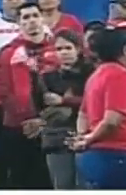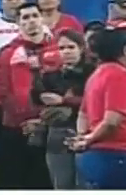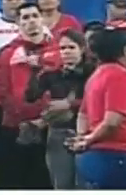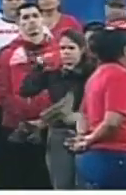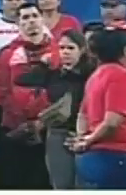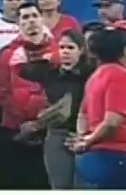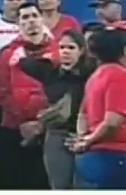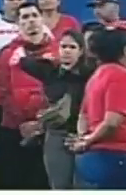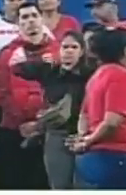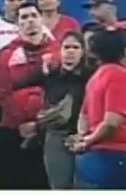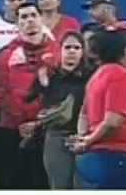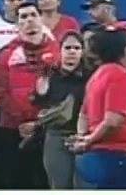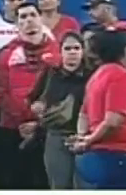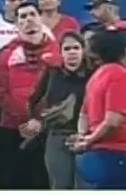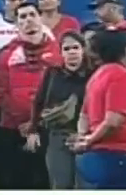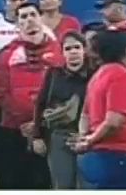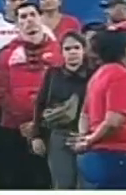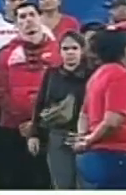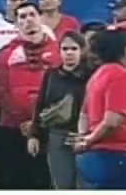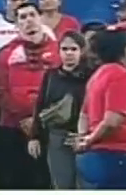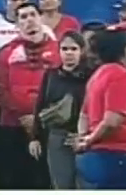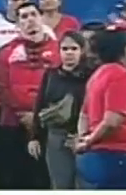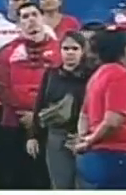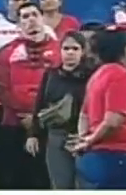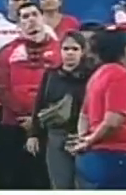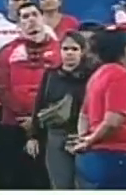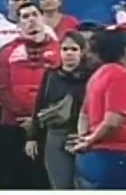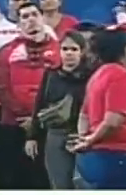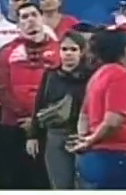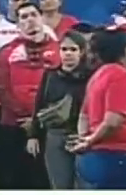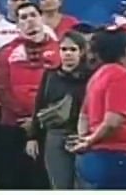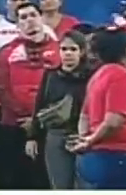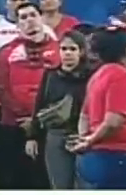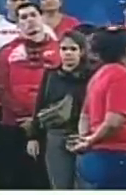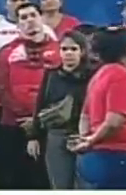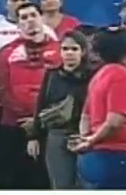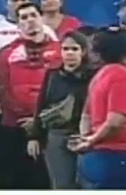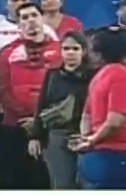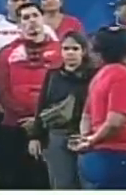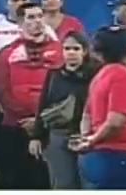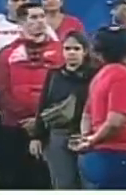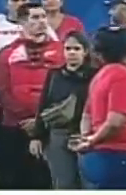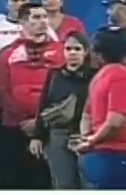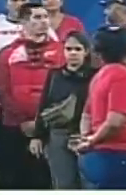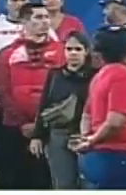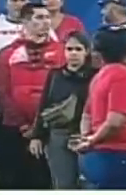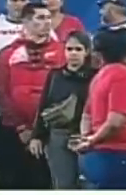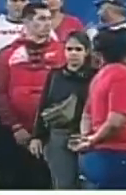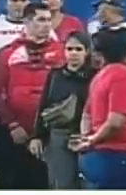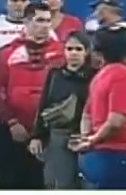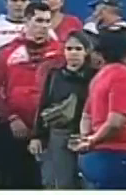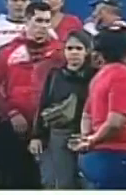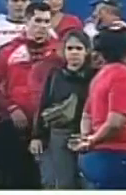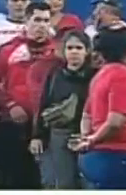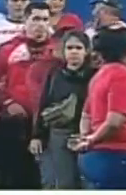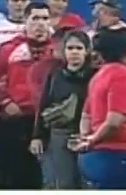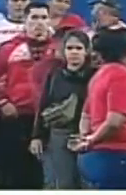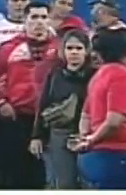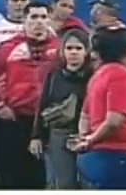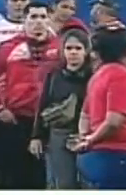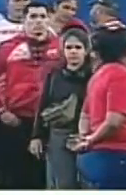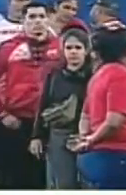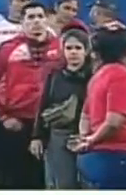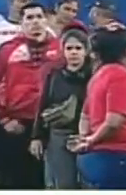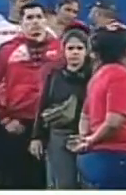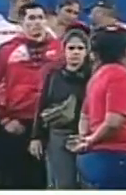rinde nunca la que separa las cuatro de la mañana atiende la casa a las 7 los muchachos se fueron para el colegio ya se va a